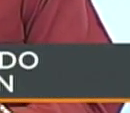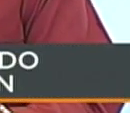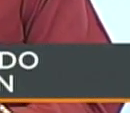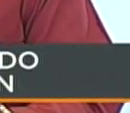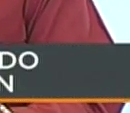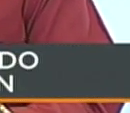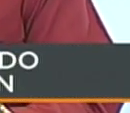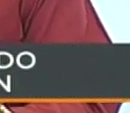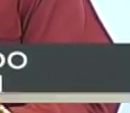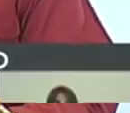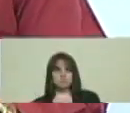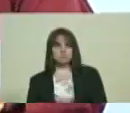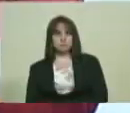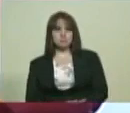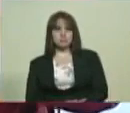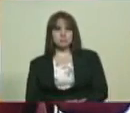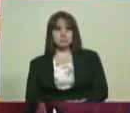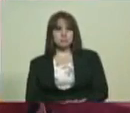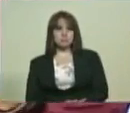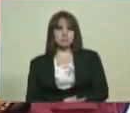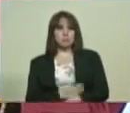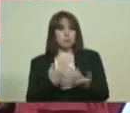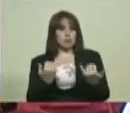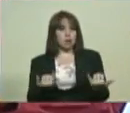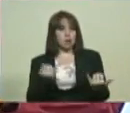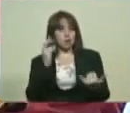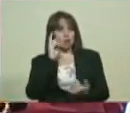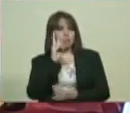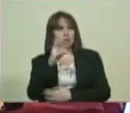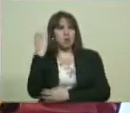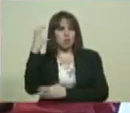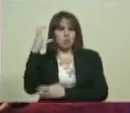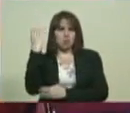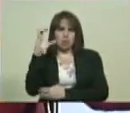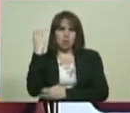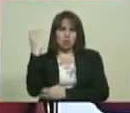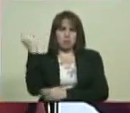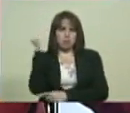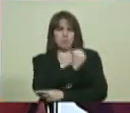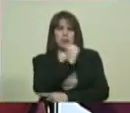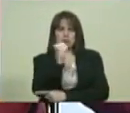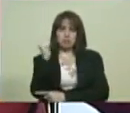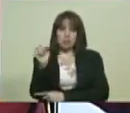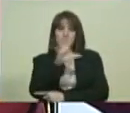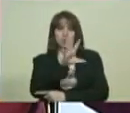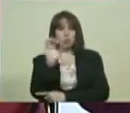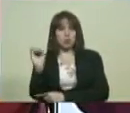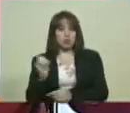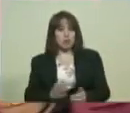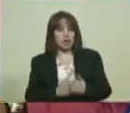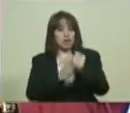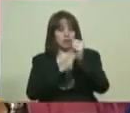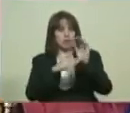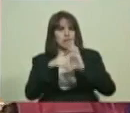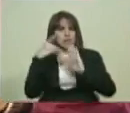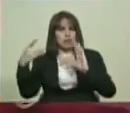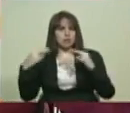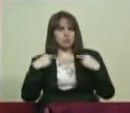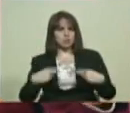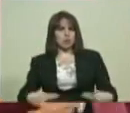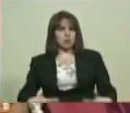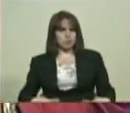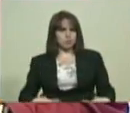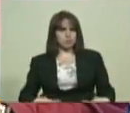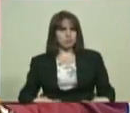88. Cuando uno ve Colombia, que han asesinado a 50 líderes de derechos humanos,